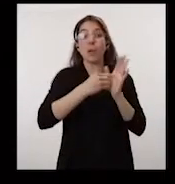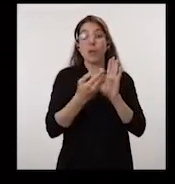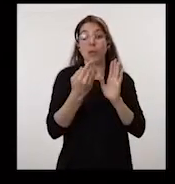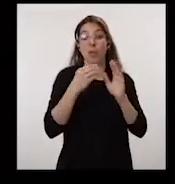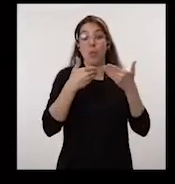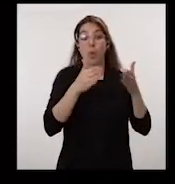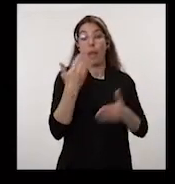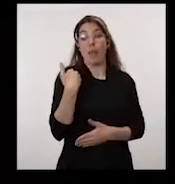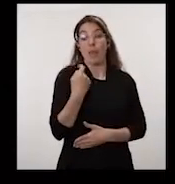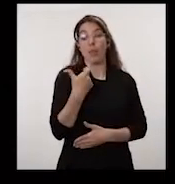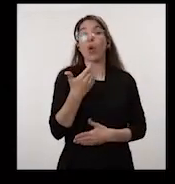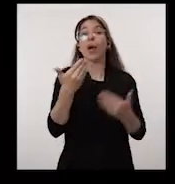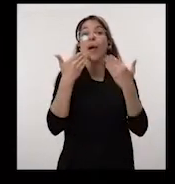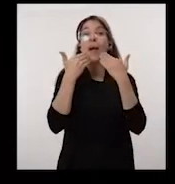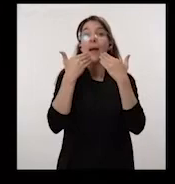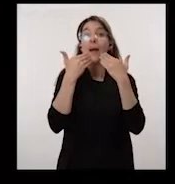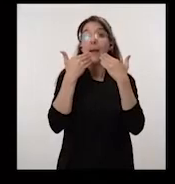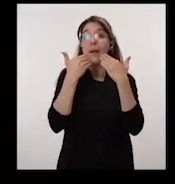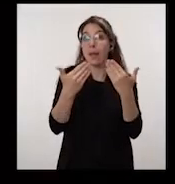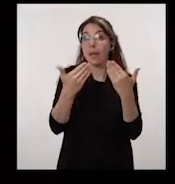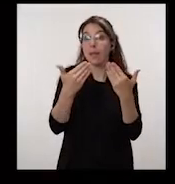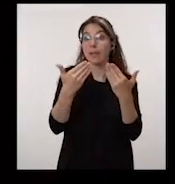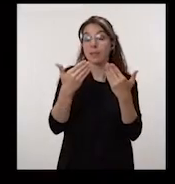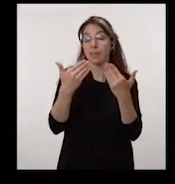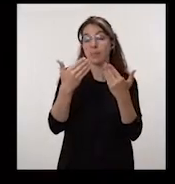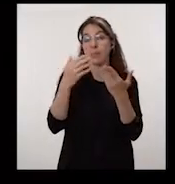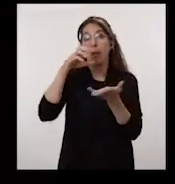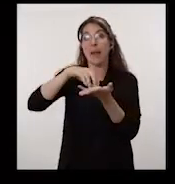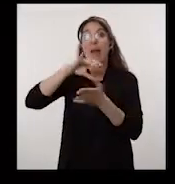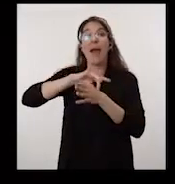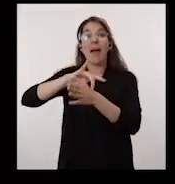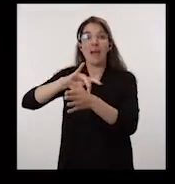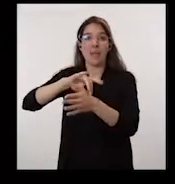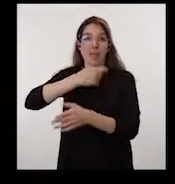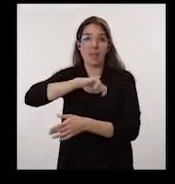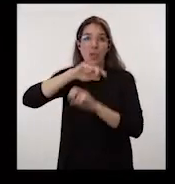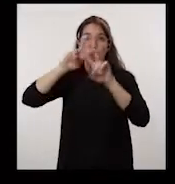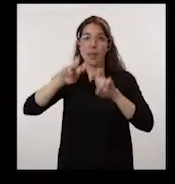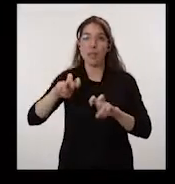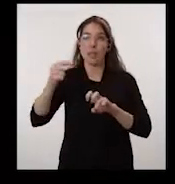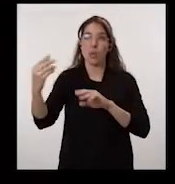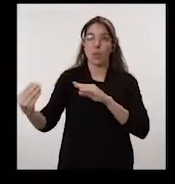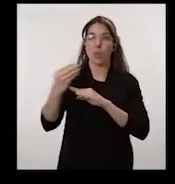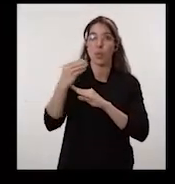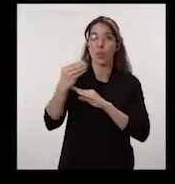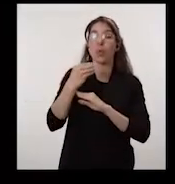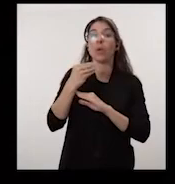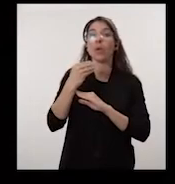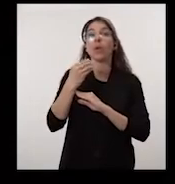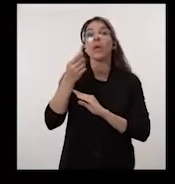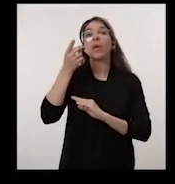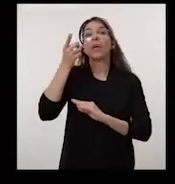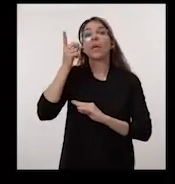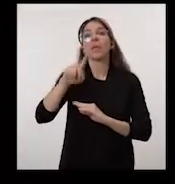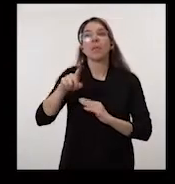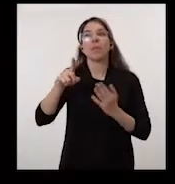recientemente en gracias a la financiación por parte de la agencia española de investigación de un proyecto de fortalecimiento de la oficina de proyectos